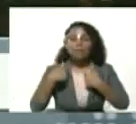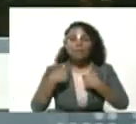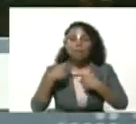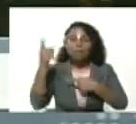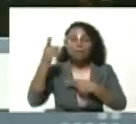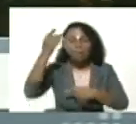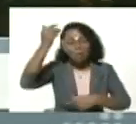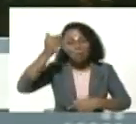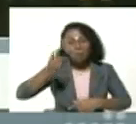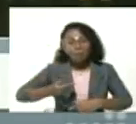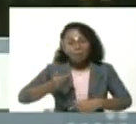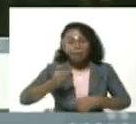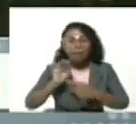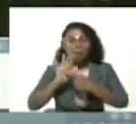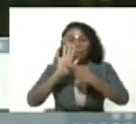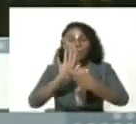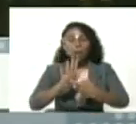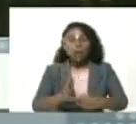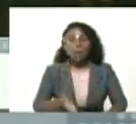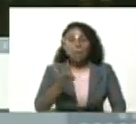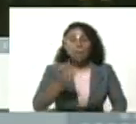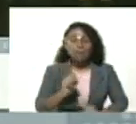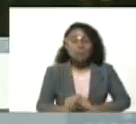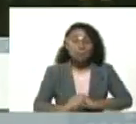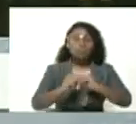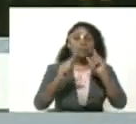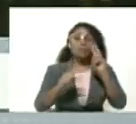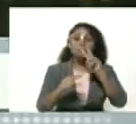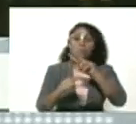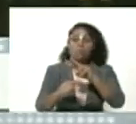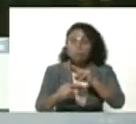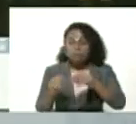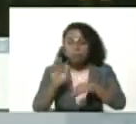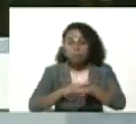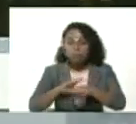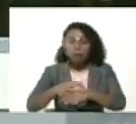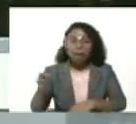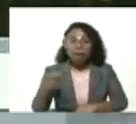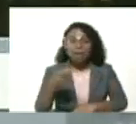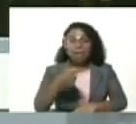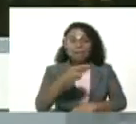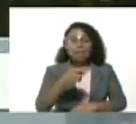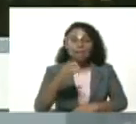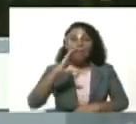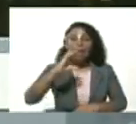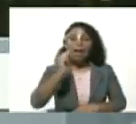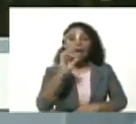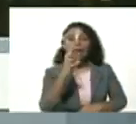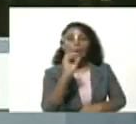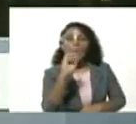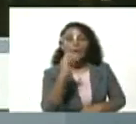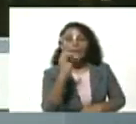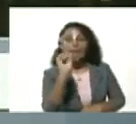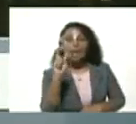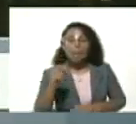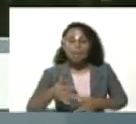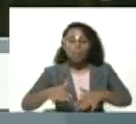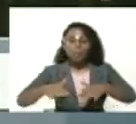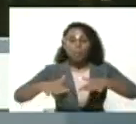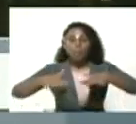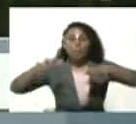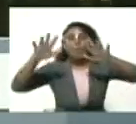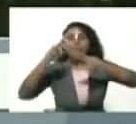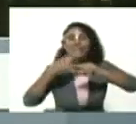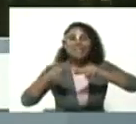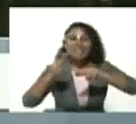presentaron imágenes muy impresionante de la crecida del río Caroní. Ahí iban